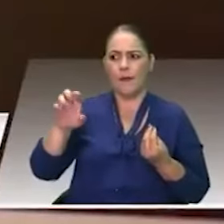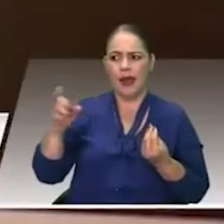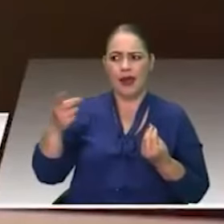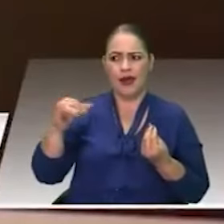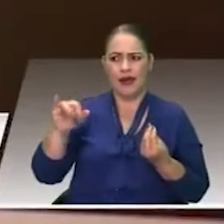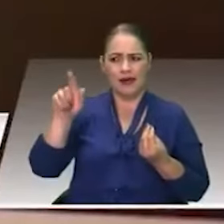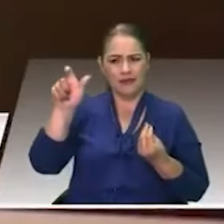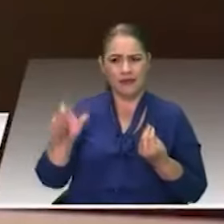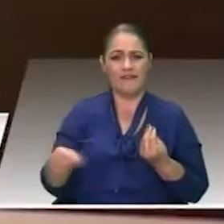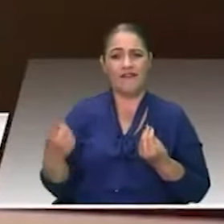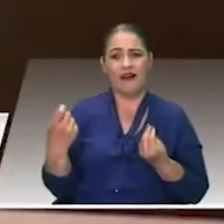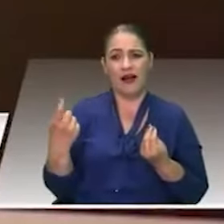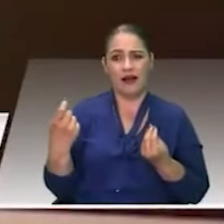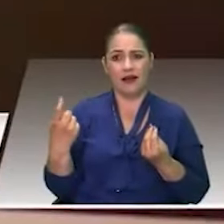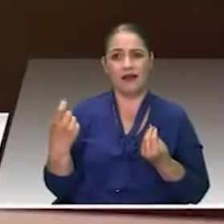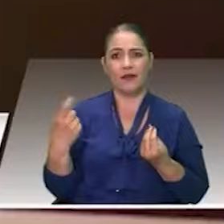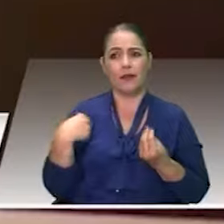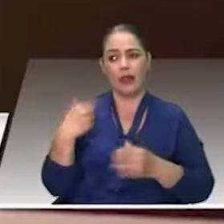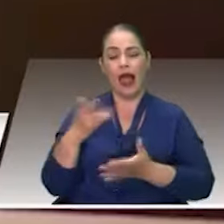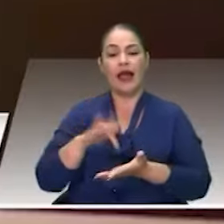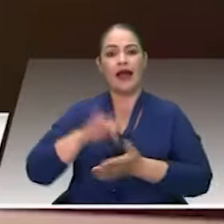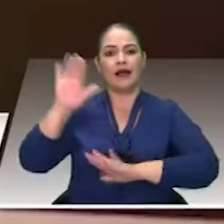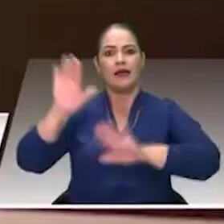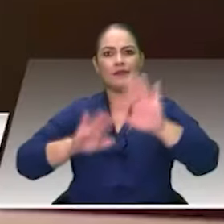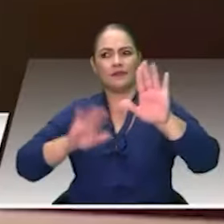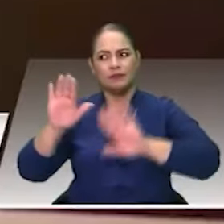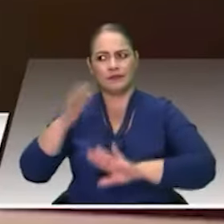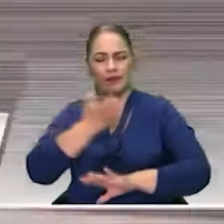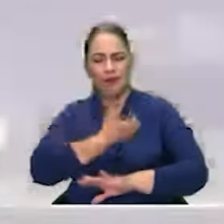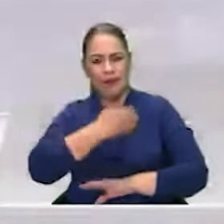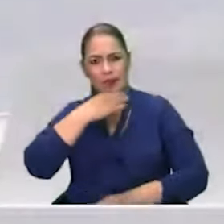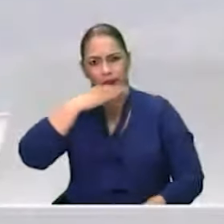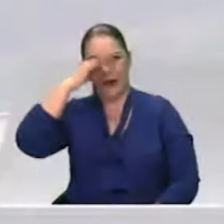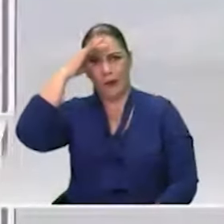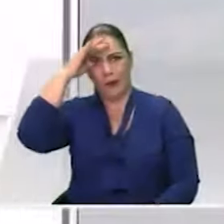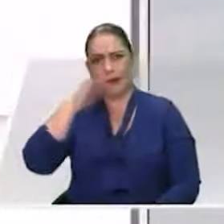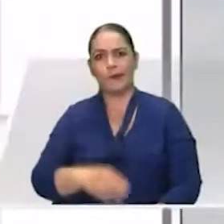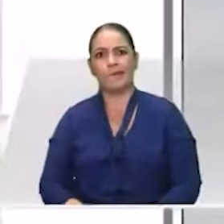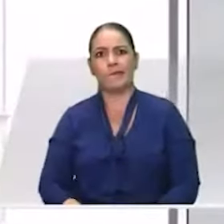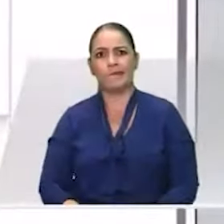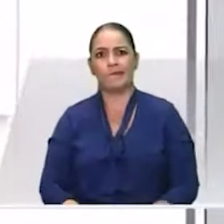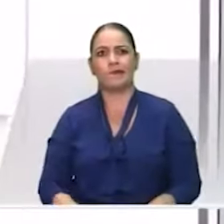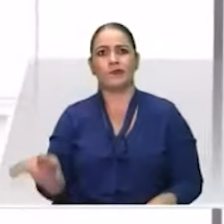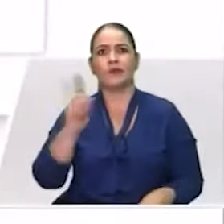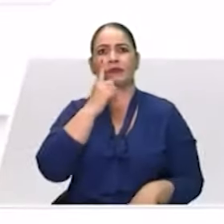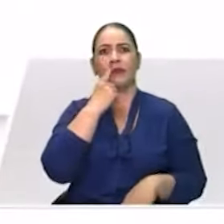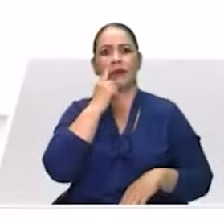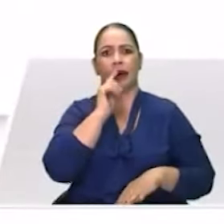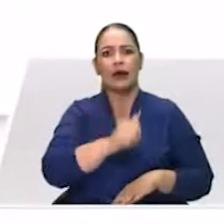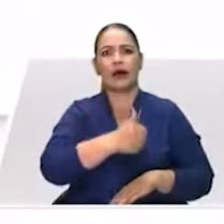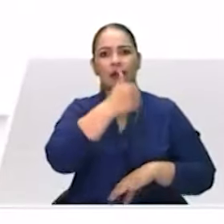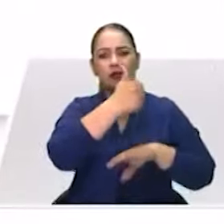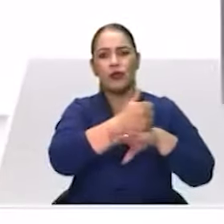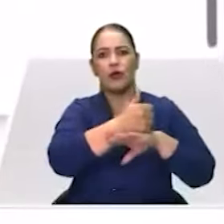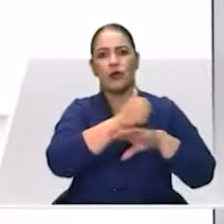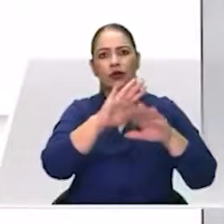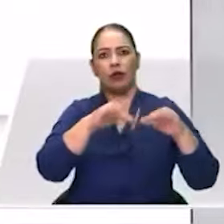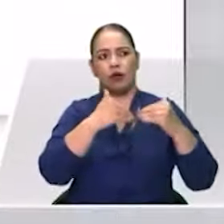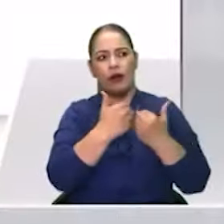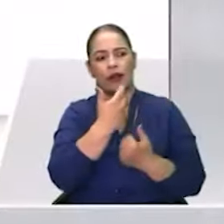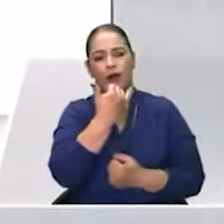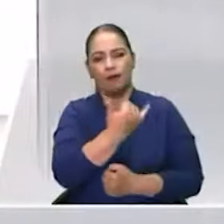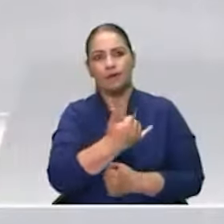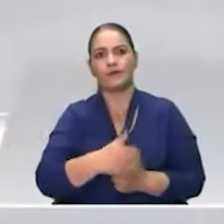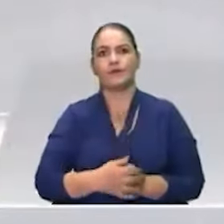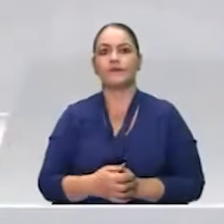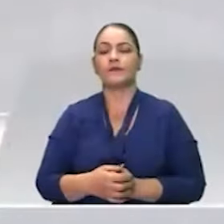una falta al proponer su candidatura a la alcaldía de Medellín mientras su papá era rector de una institución educativa de la ciudad hecho que